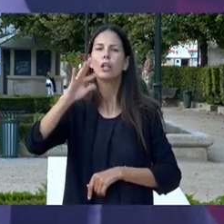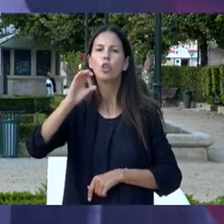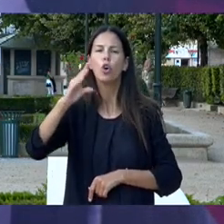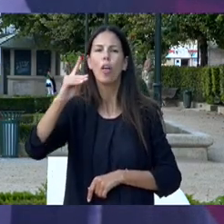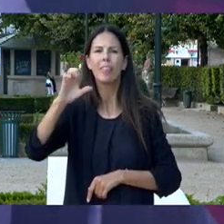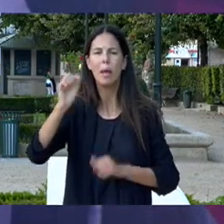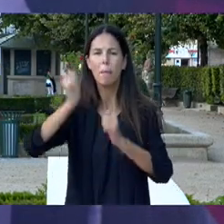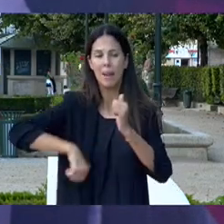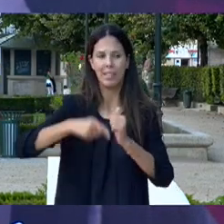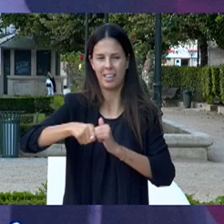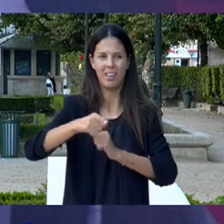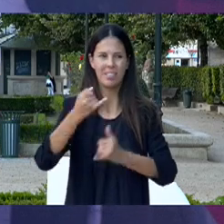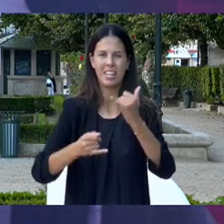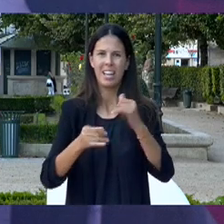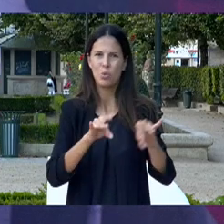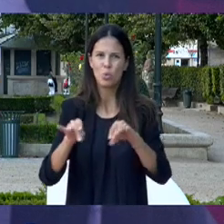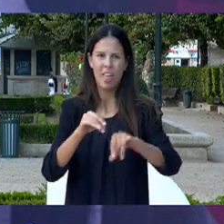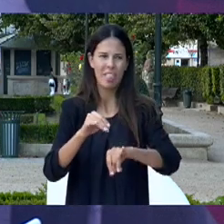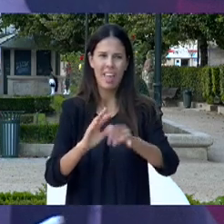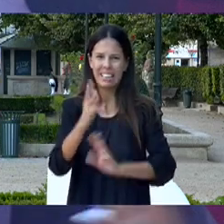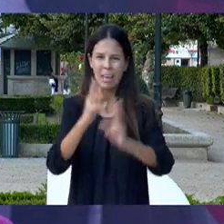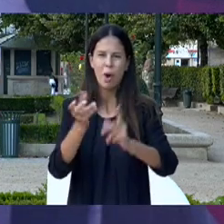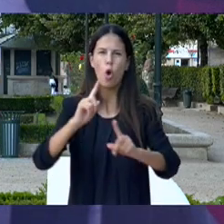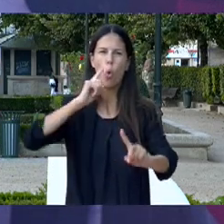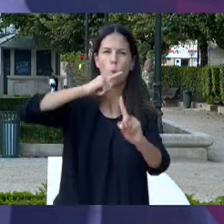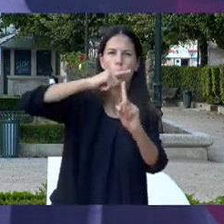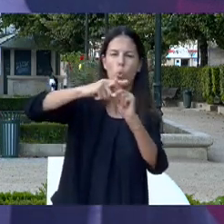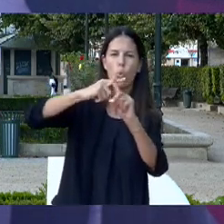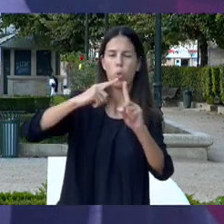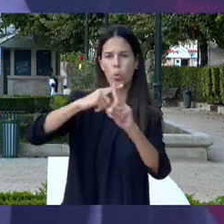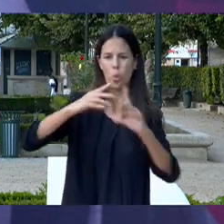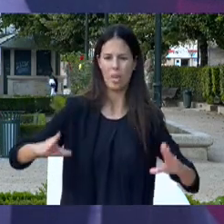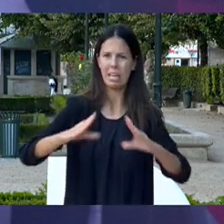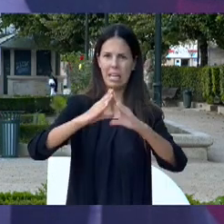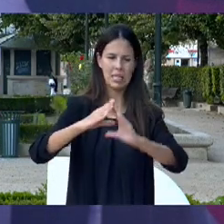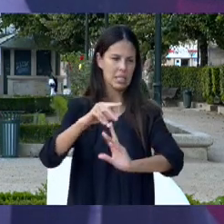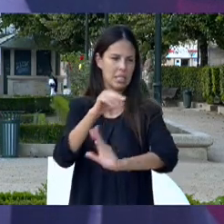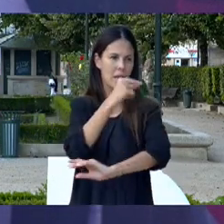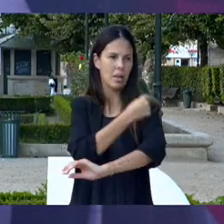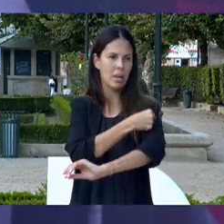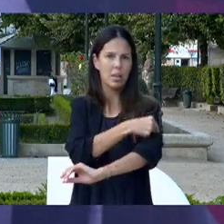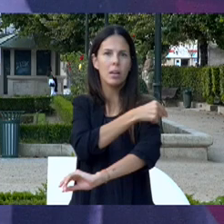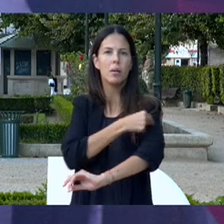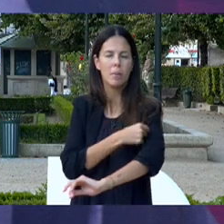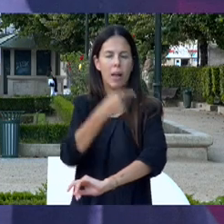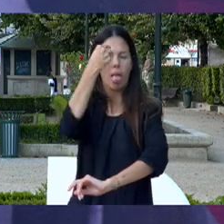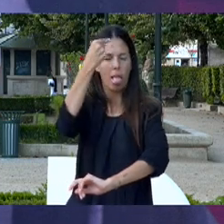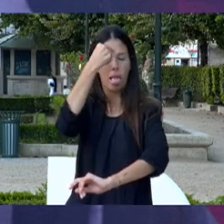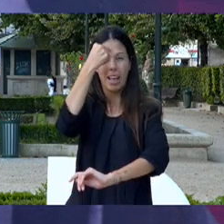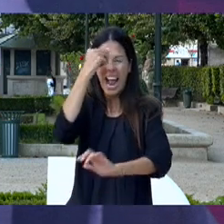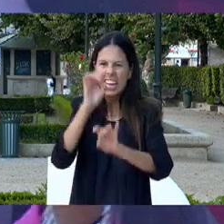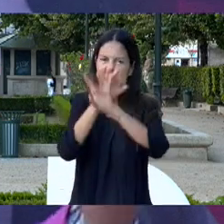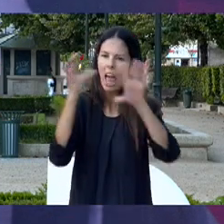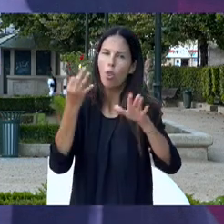unha sustancia que quemaba muitísimo e expoñían pois ou as cruces da Igrexa Católica para que se entrase ben na sesera que había que ir á